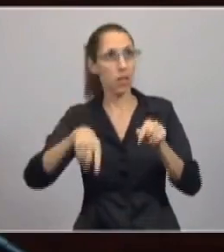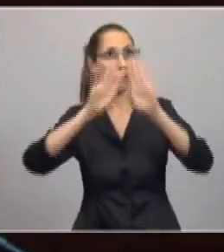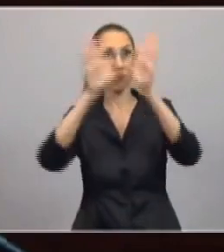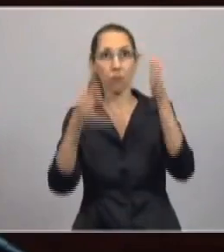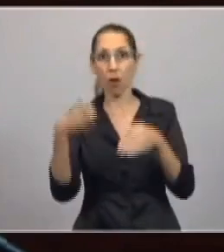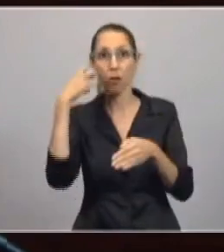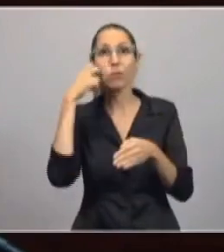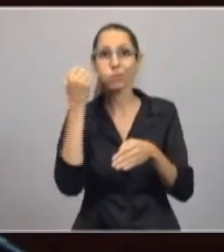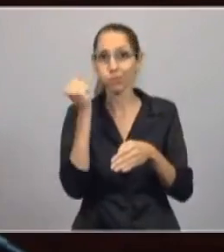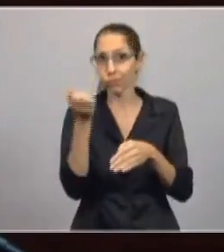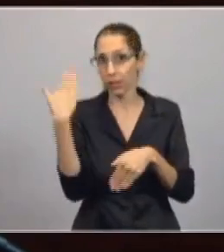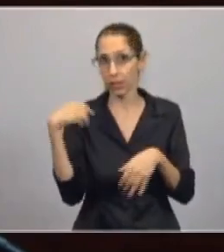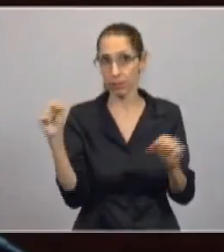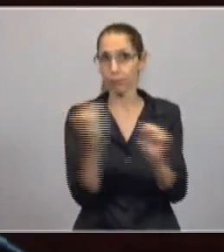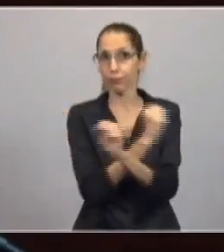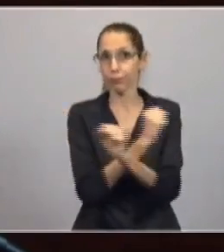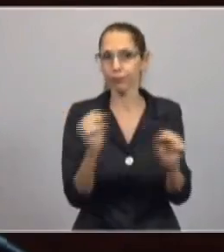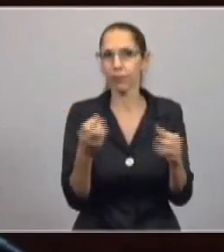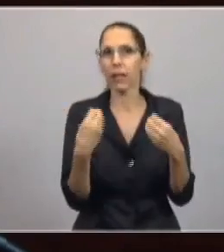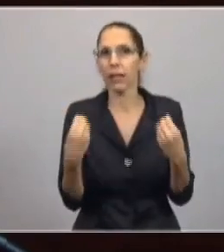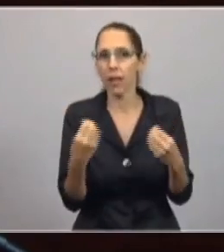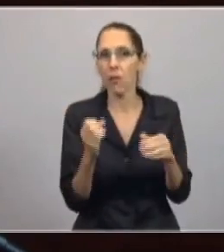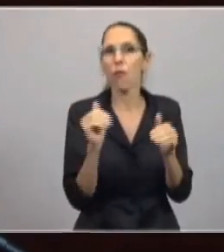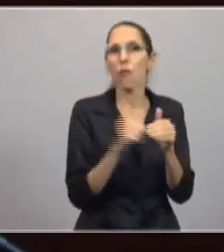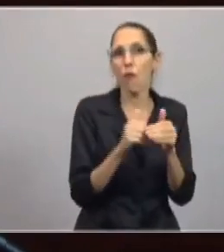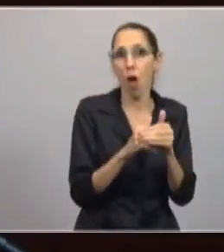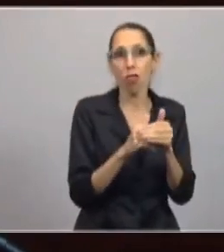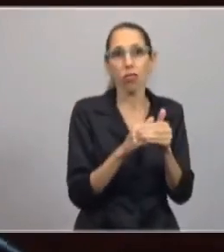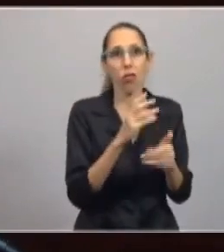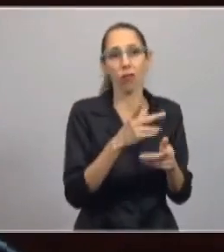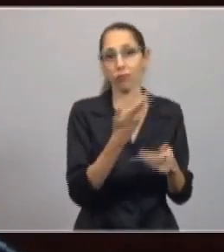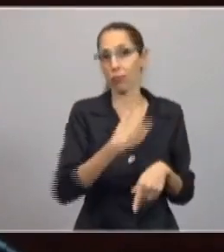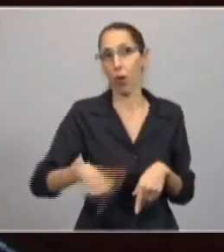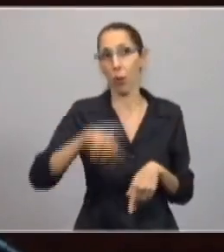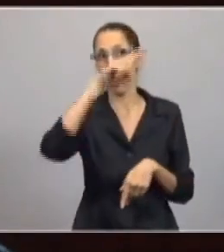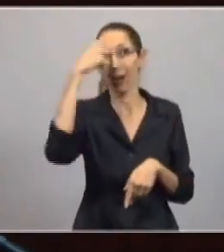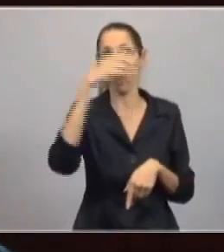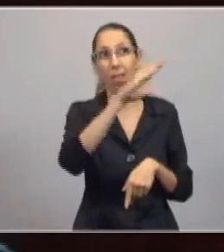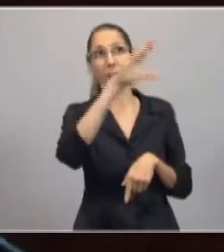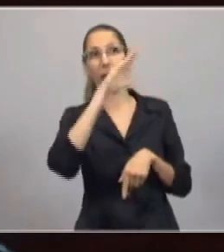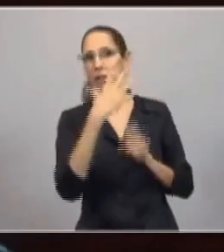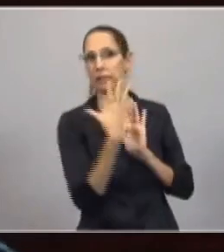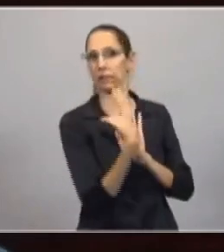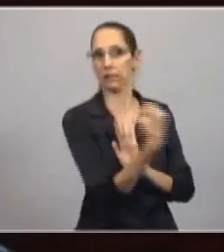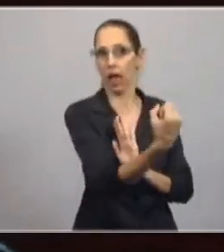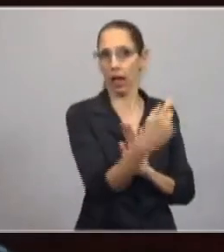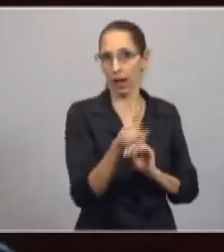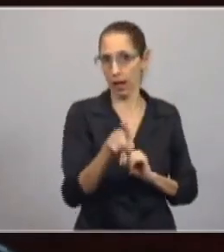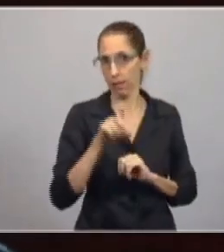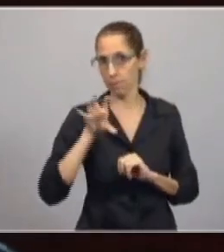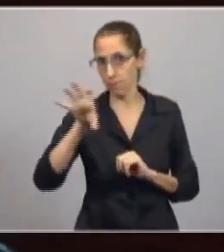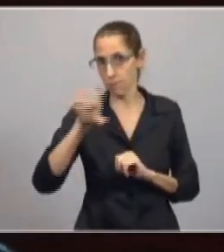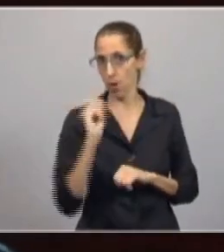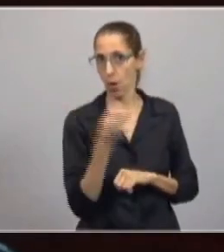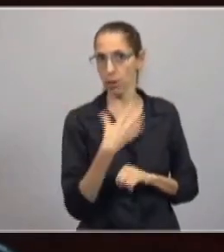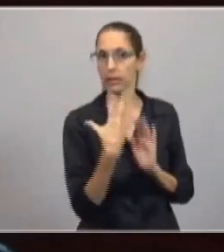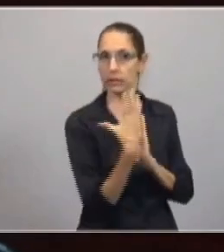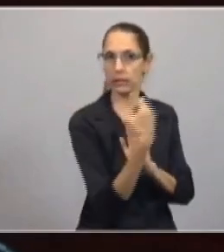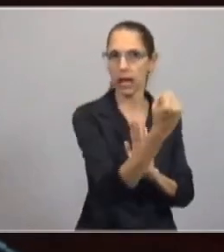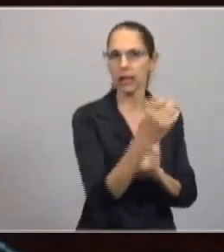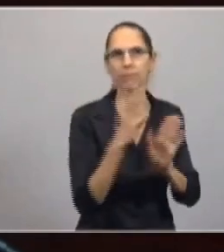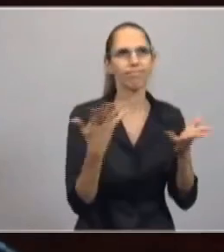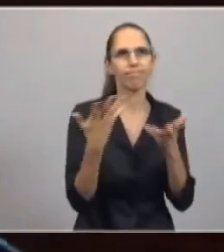legislatura para sustituir los fondos que el Gobierno Nacional viene sustrayendo de nuestra provincia,